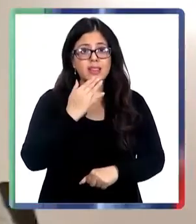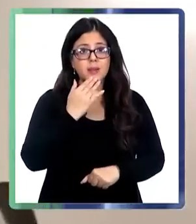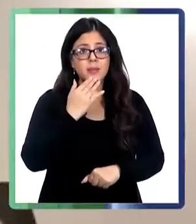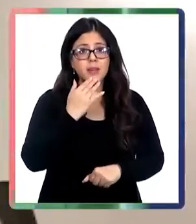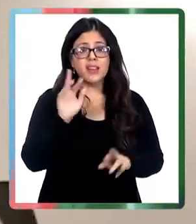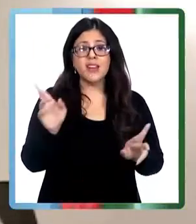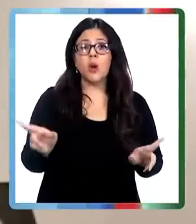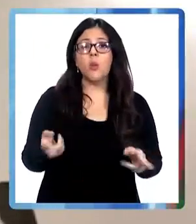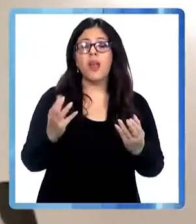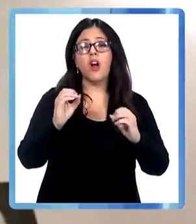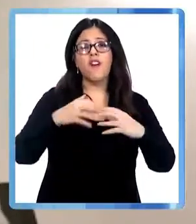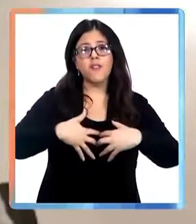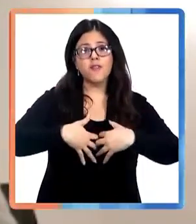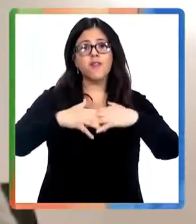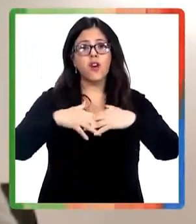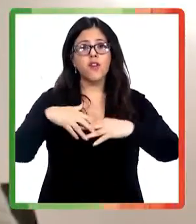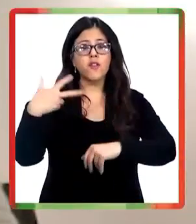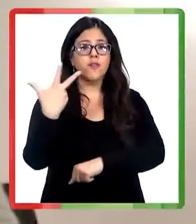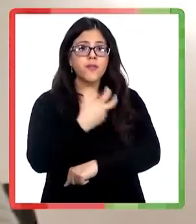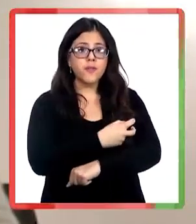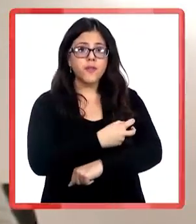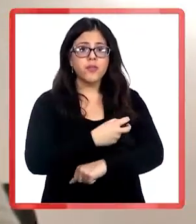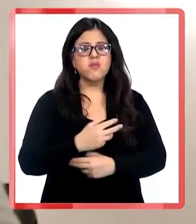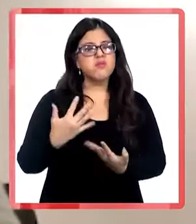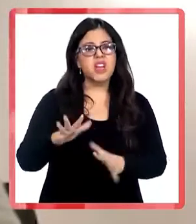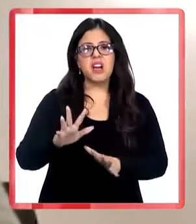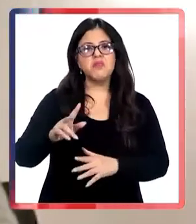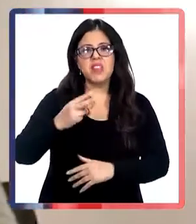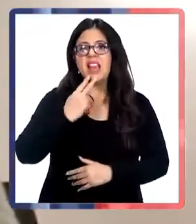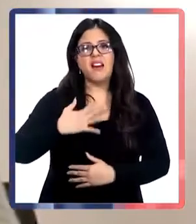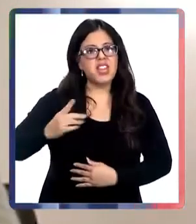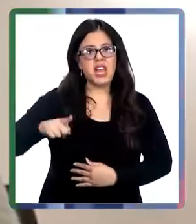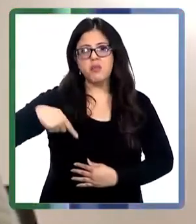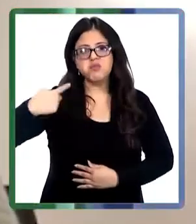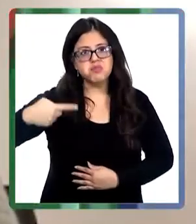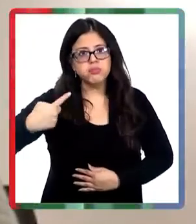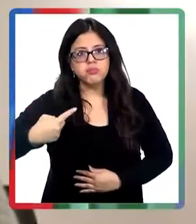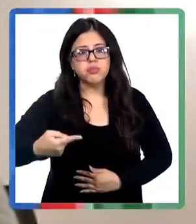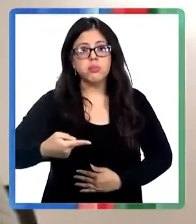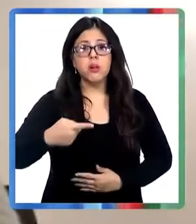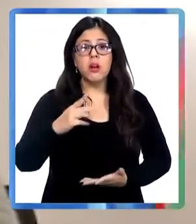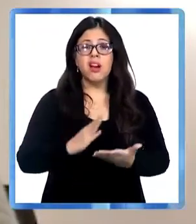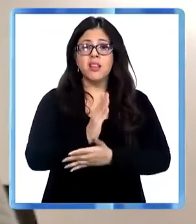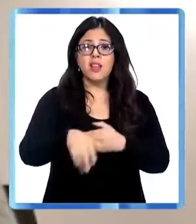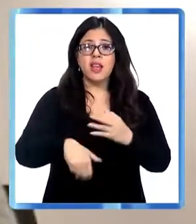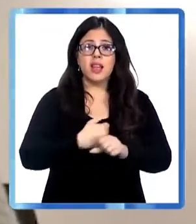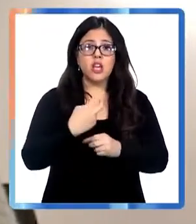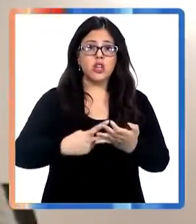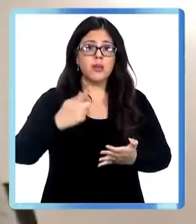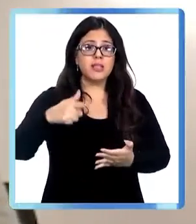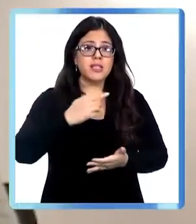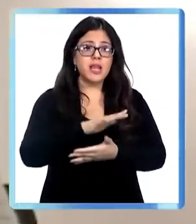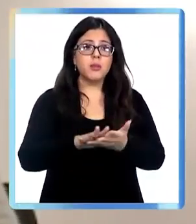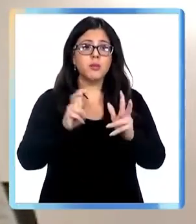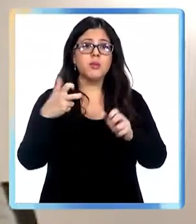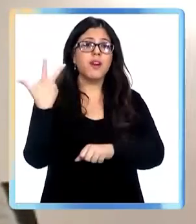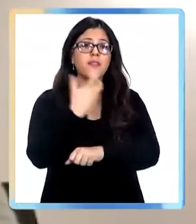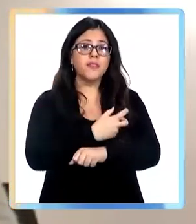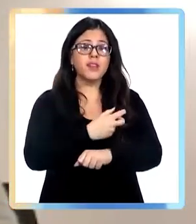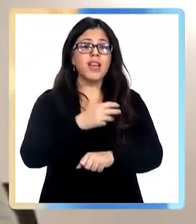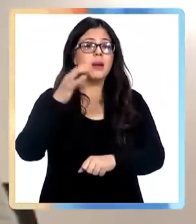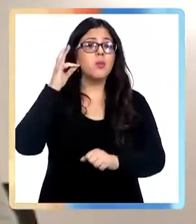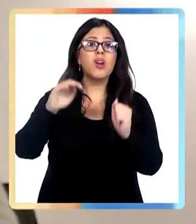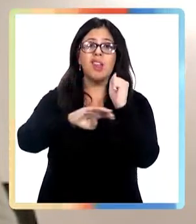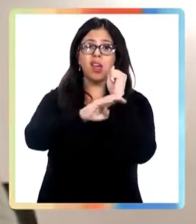y reforzar o fortalecer la vacunación rutinaria. Desde el 2017, por ejemplo, la vacunación